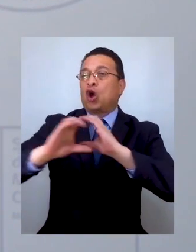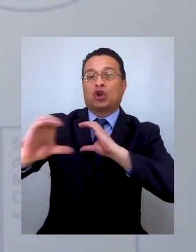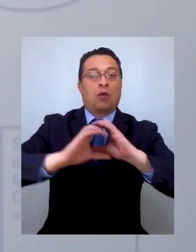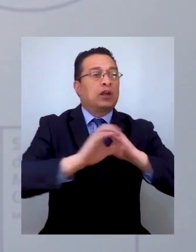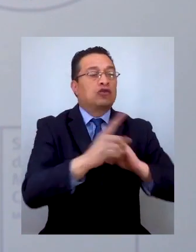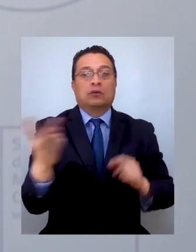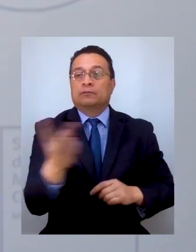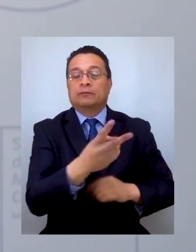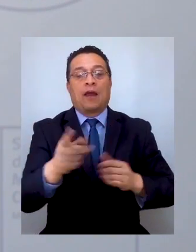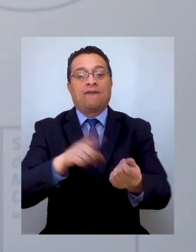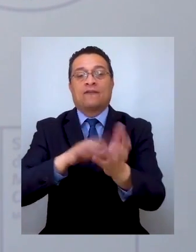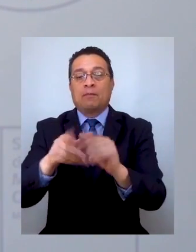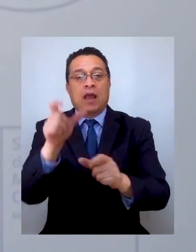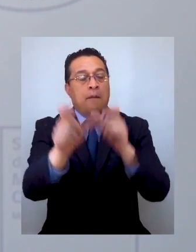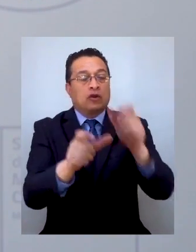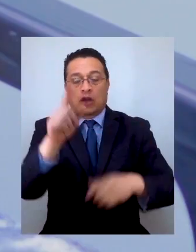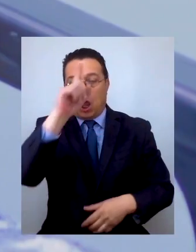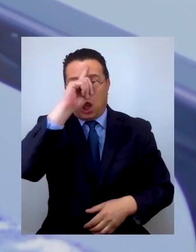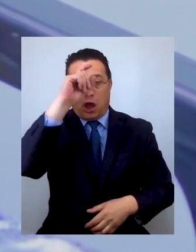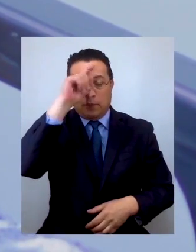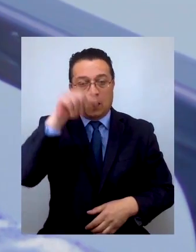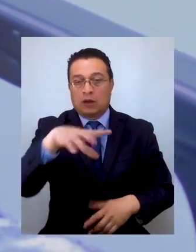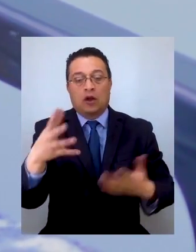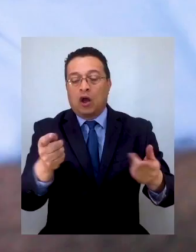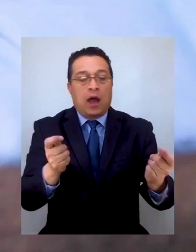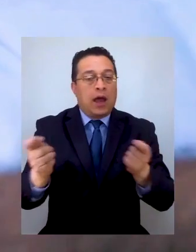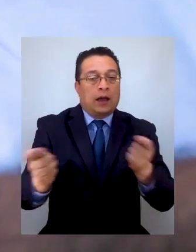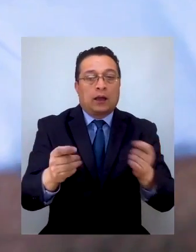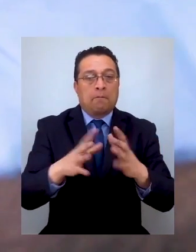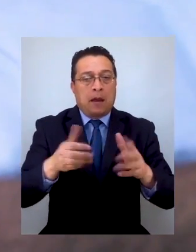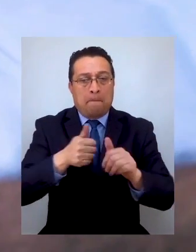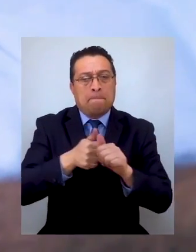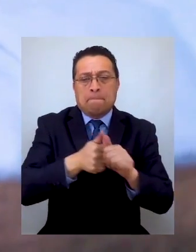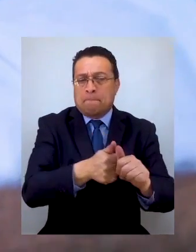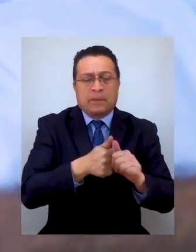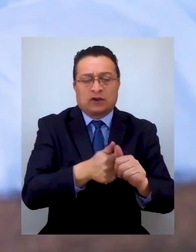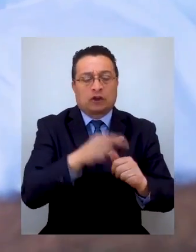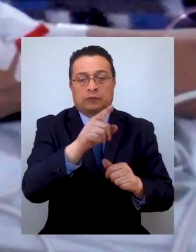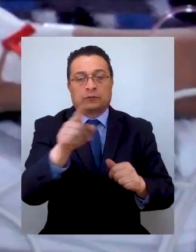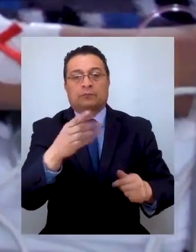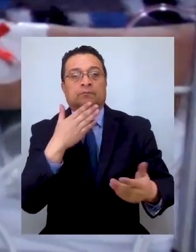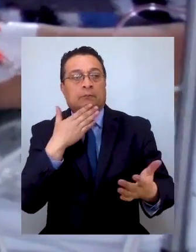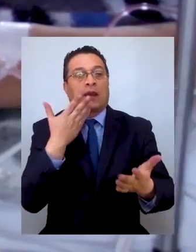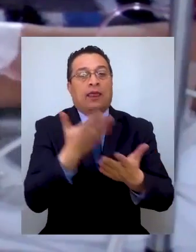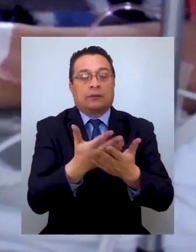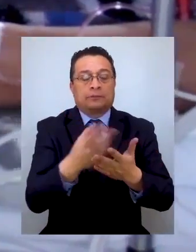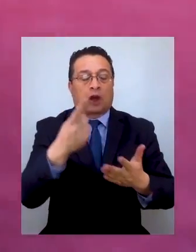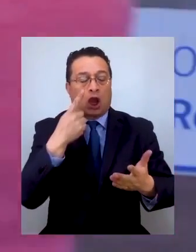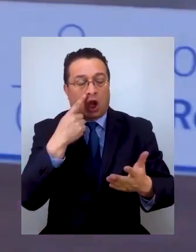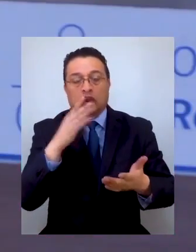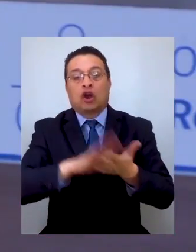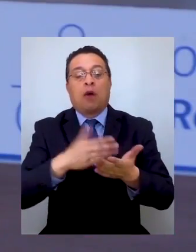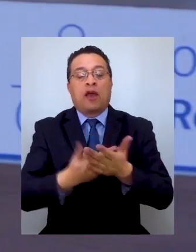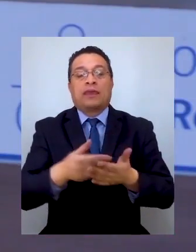mantener la comunicación con las familias de pacientes hospitalizados con momentos de ajustes y la gran presión de quienes demandaban conocer